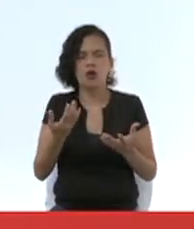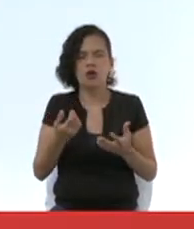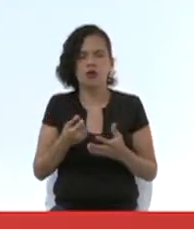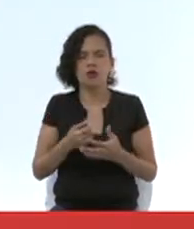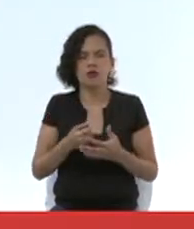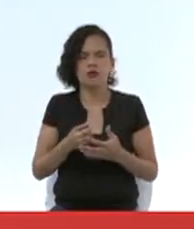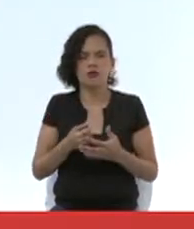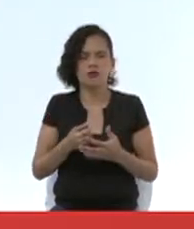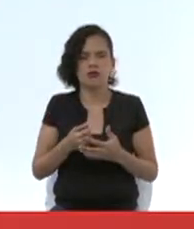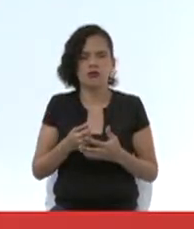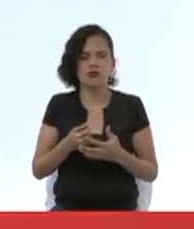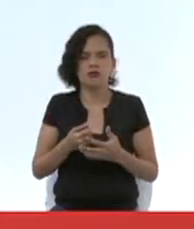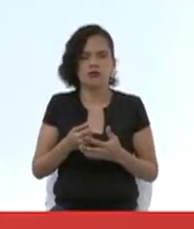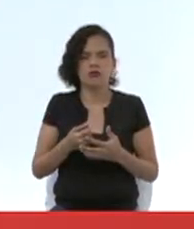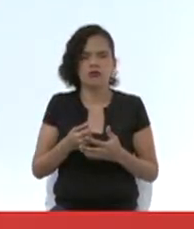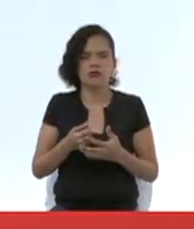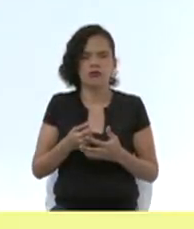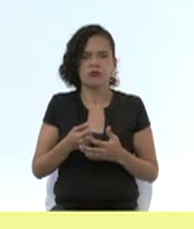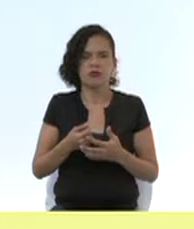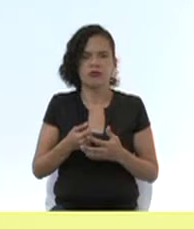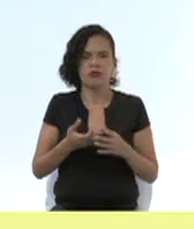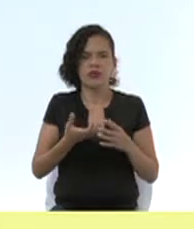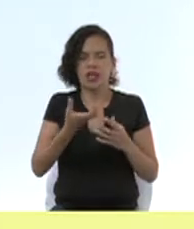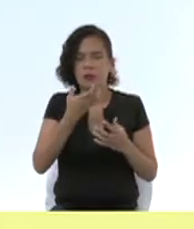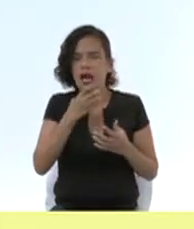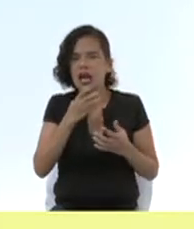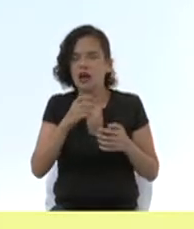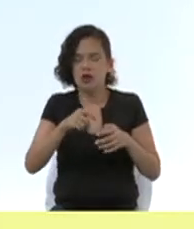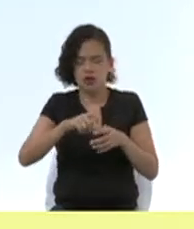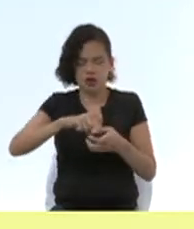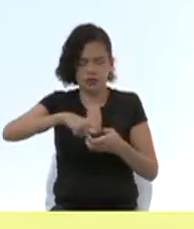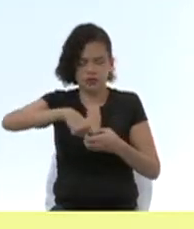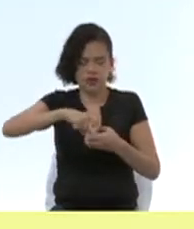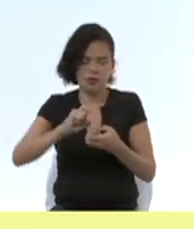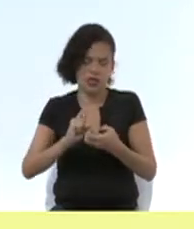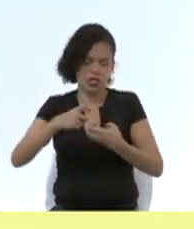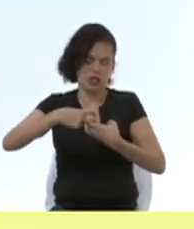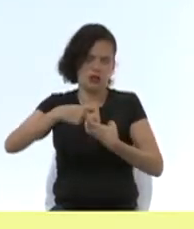maestra Yelixa? Puede ser el mango, la mandarina.